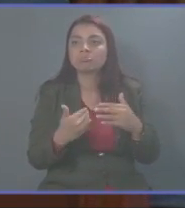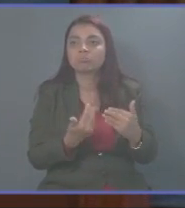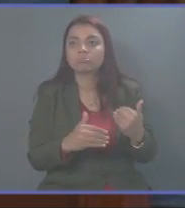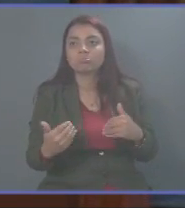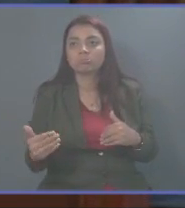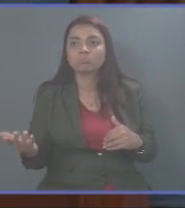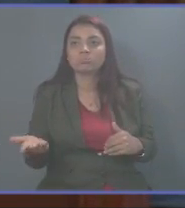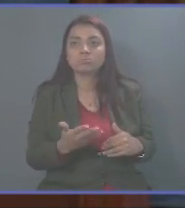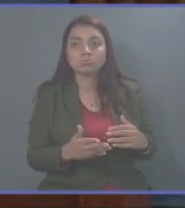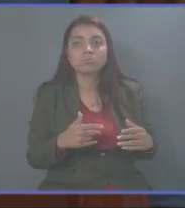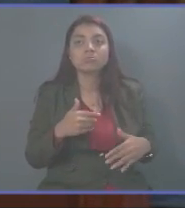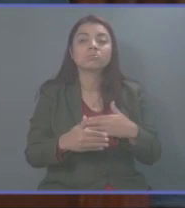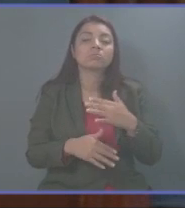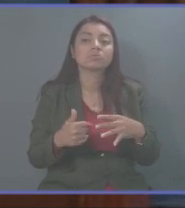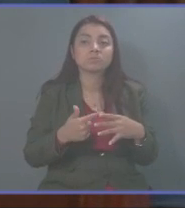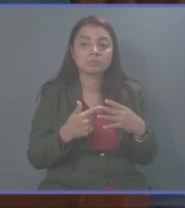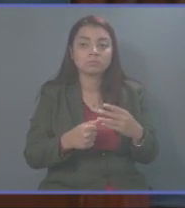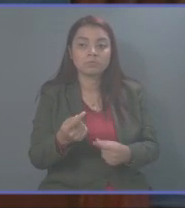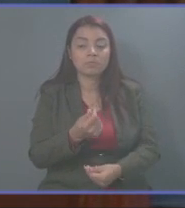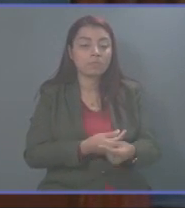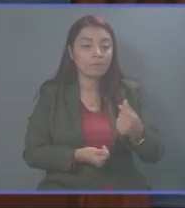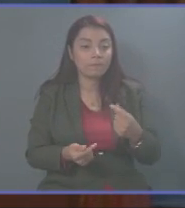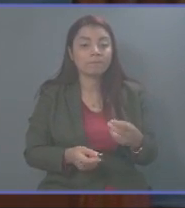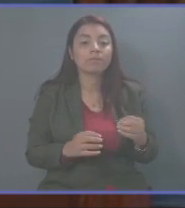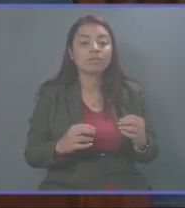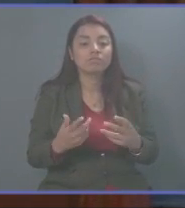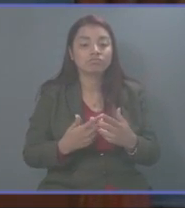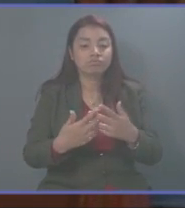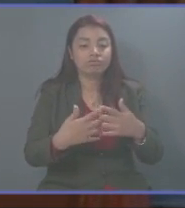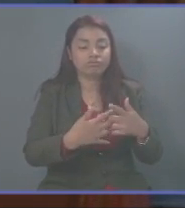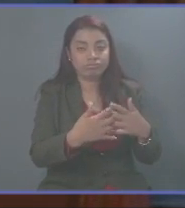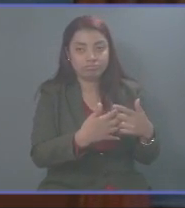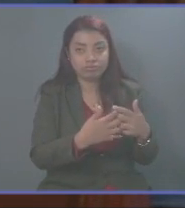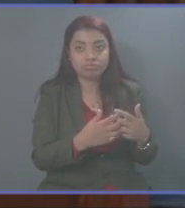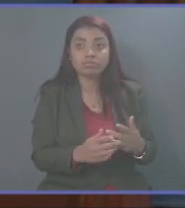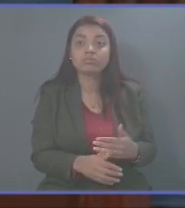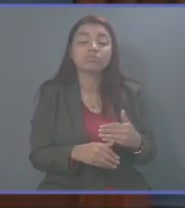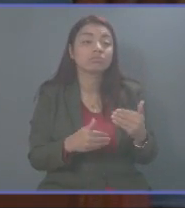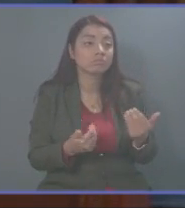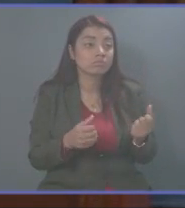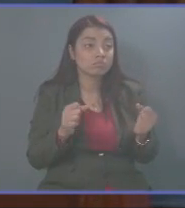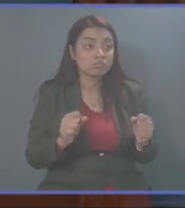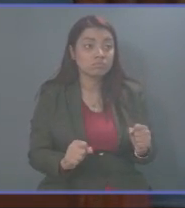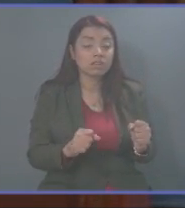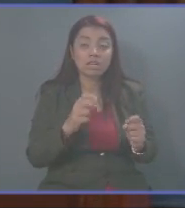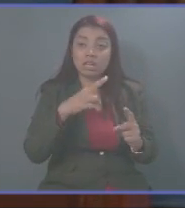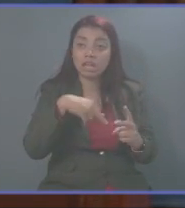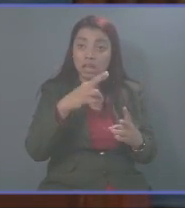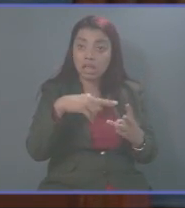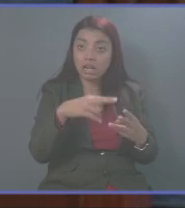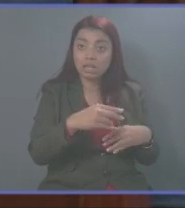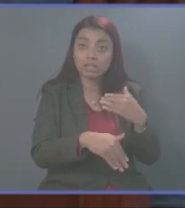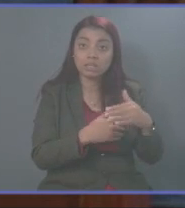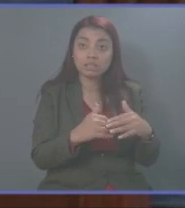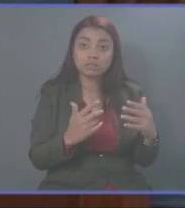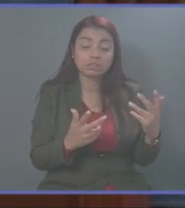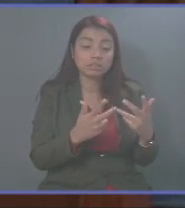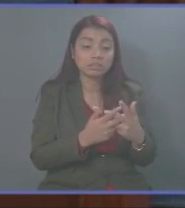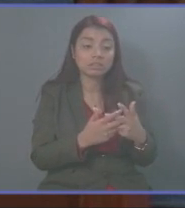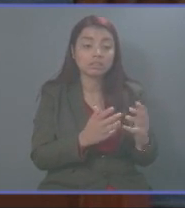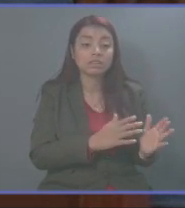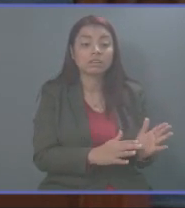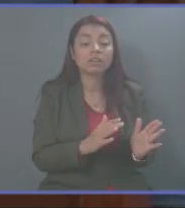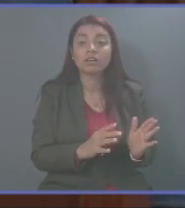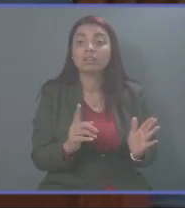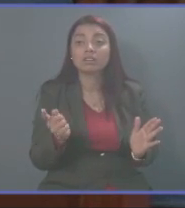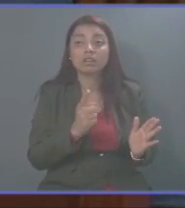dentro de establecimientos comerciales e industriales, siempre que posean características similares a los de las casas de habitación